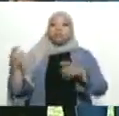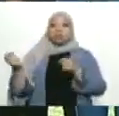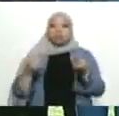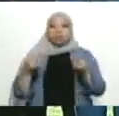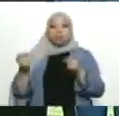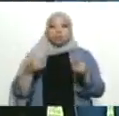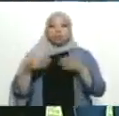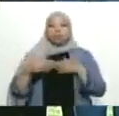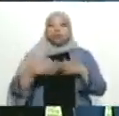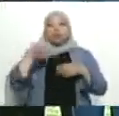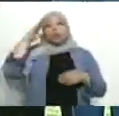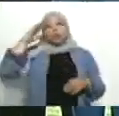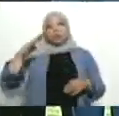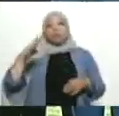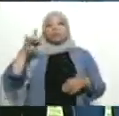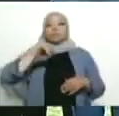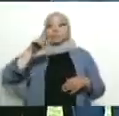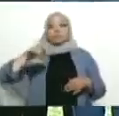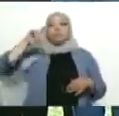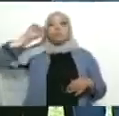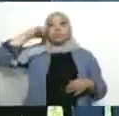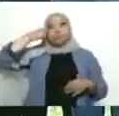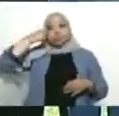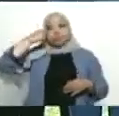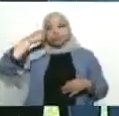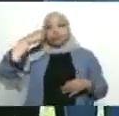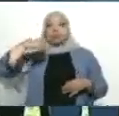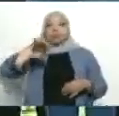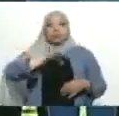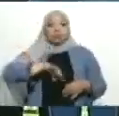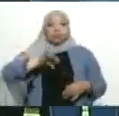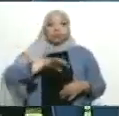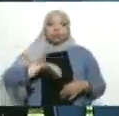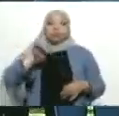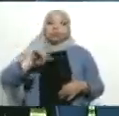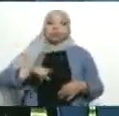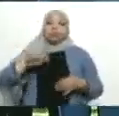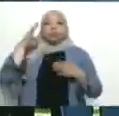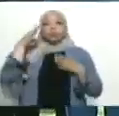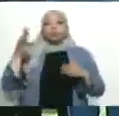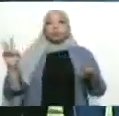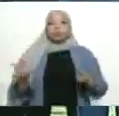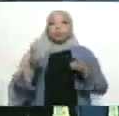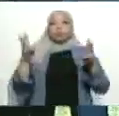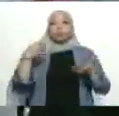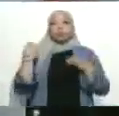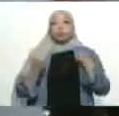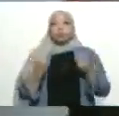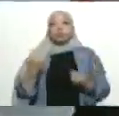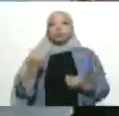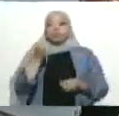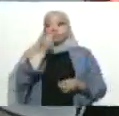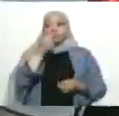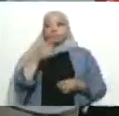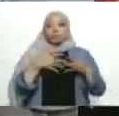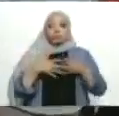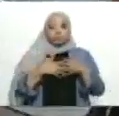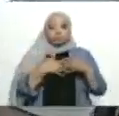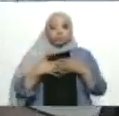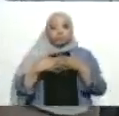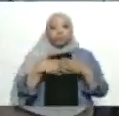solamente militares, sino también civiles. Recuerden ustedes que fue la unidad cívico-militar la que garantizó la victoria. ¿Qué ocurrió? Bueno, Estados Unidos,